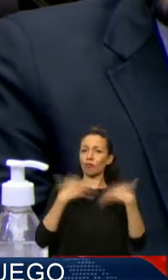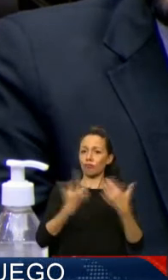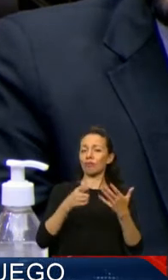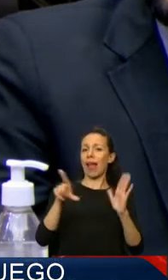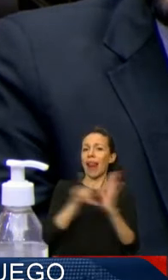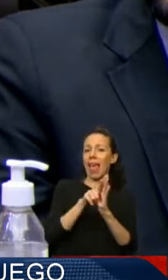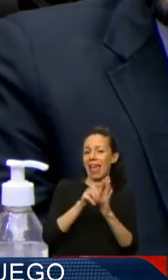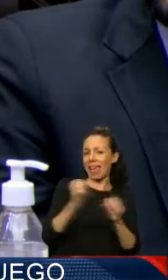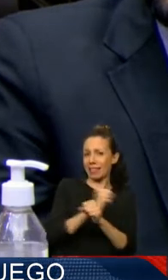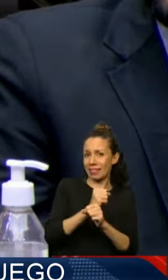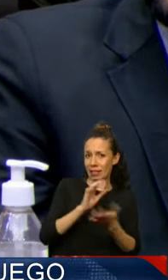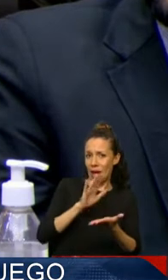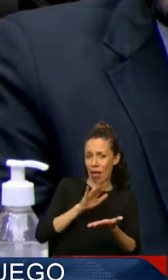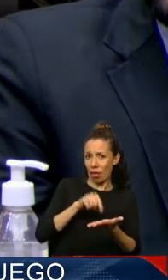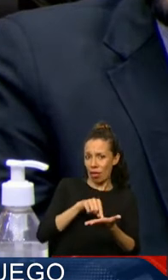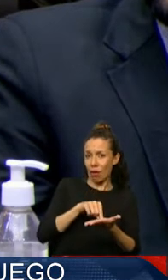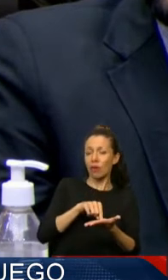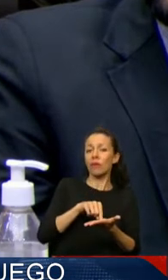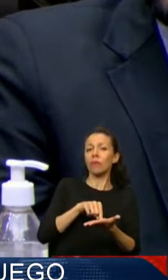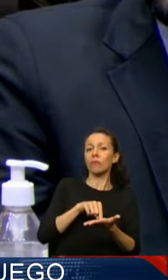de tener